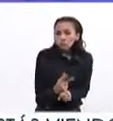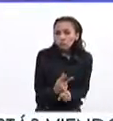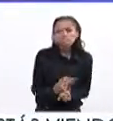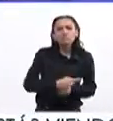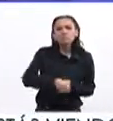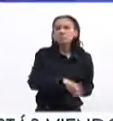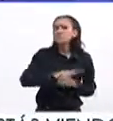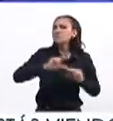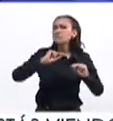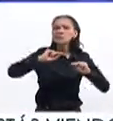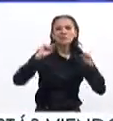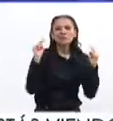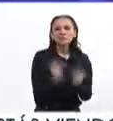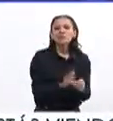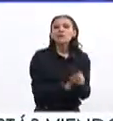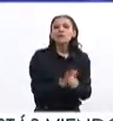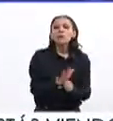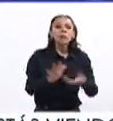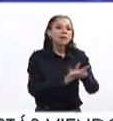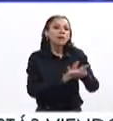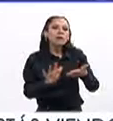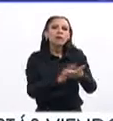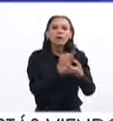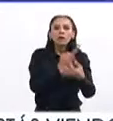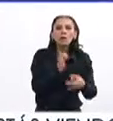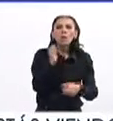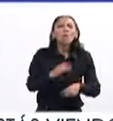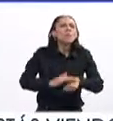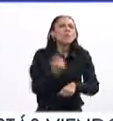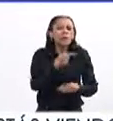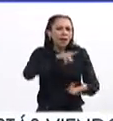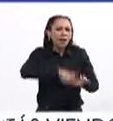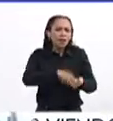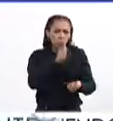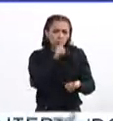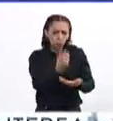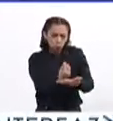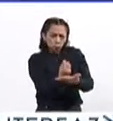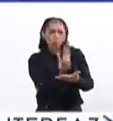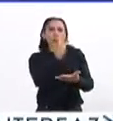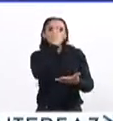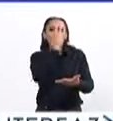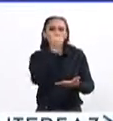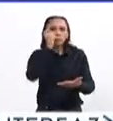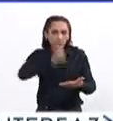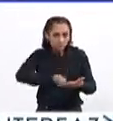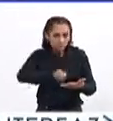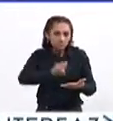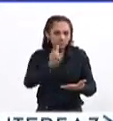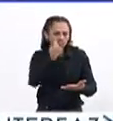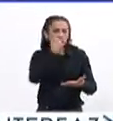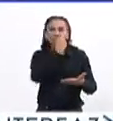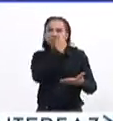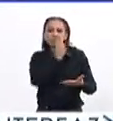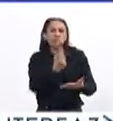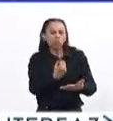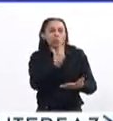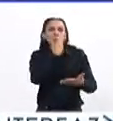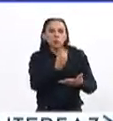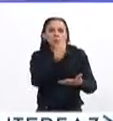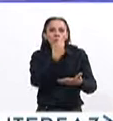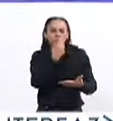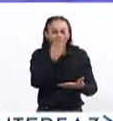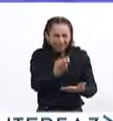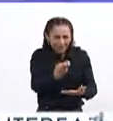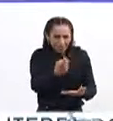Que utilicen aparatos, porque las luces, ¿no? Estimulan, ¿no? Uh-huh, y uh-huh. No necesariamente es lo